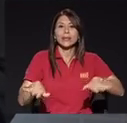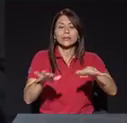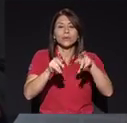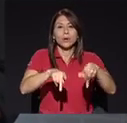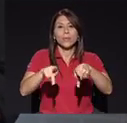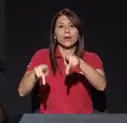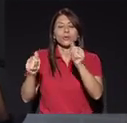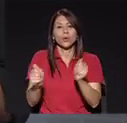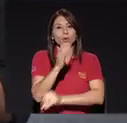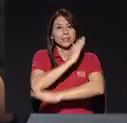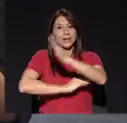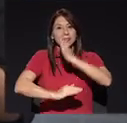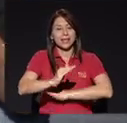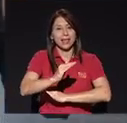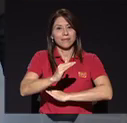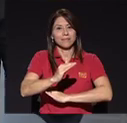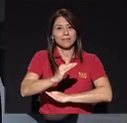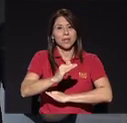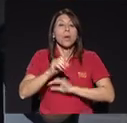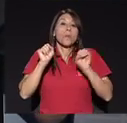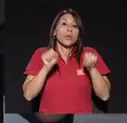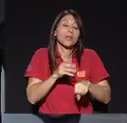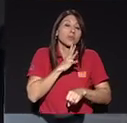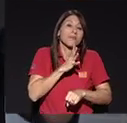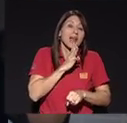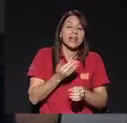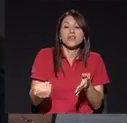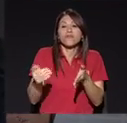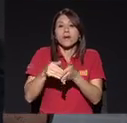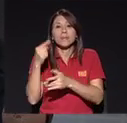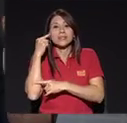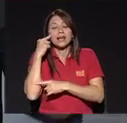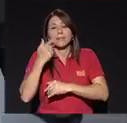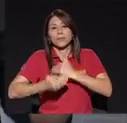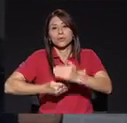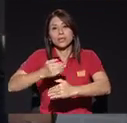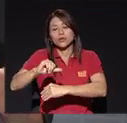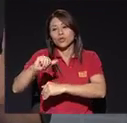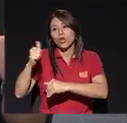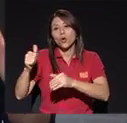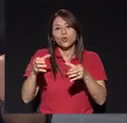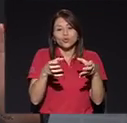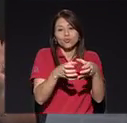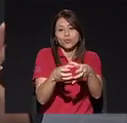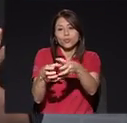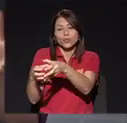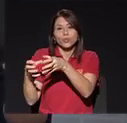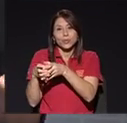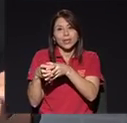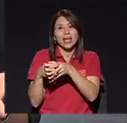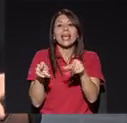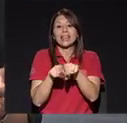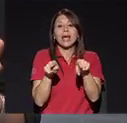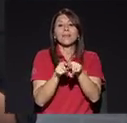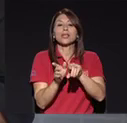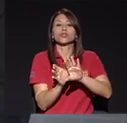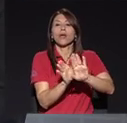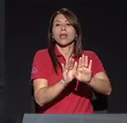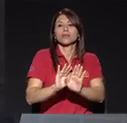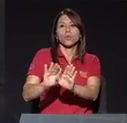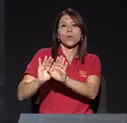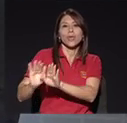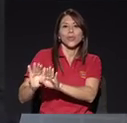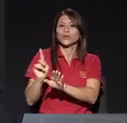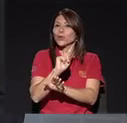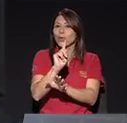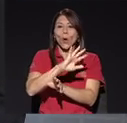con discapacidad, ¿verdad? Podríamos hablar y repensar en otros procesos de otros sectores que también son excluidos y que no son